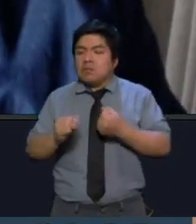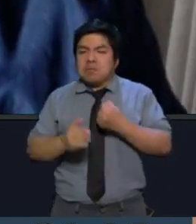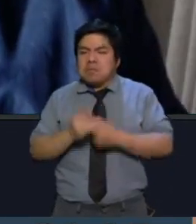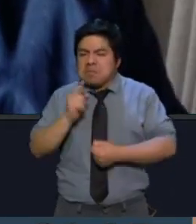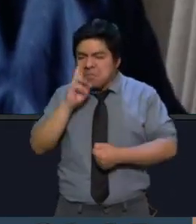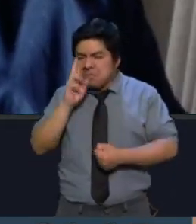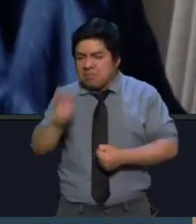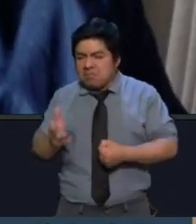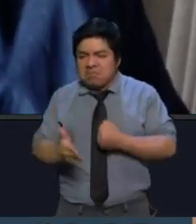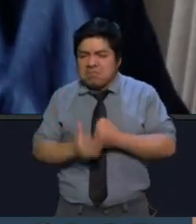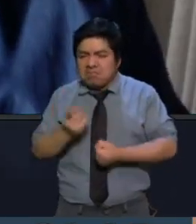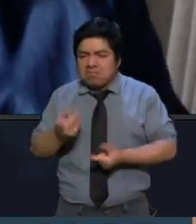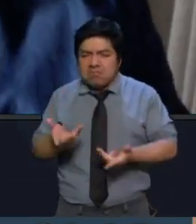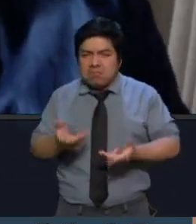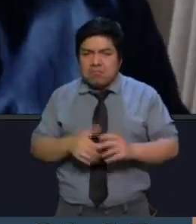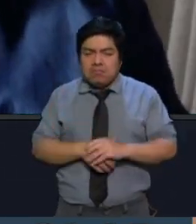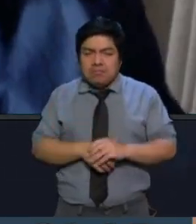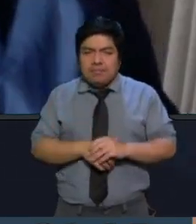medida. Mira,